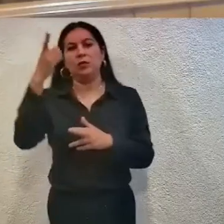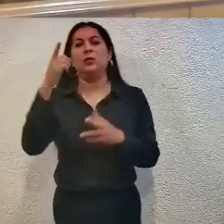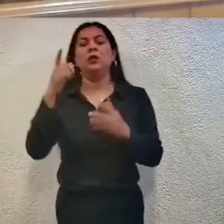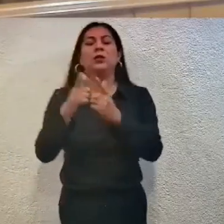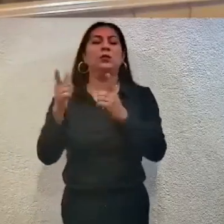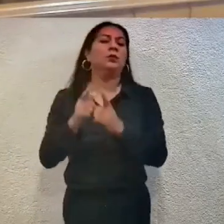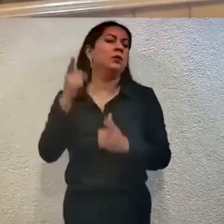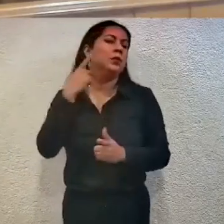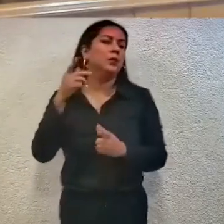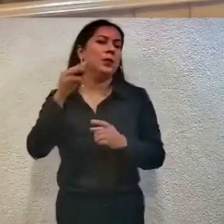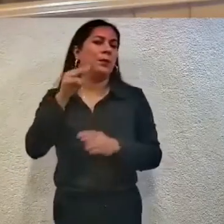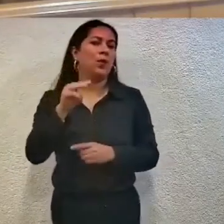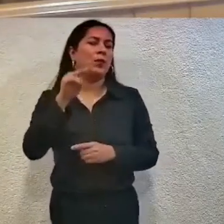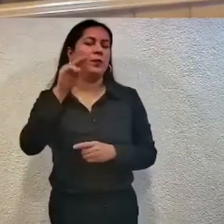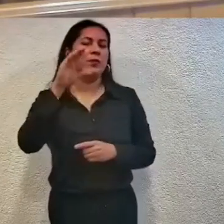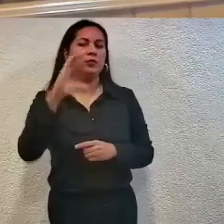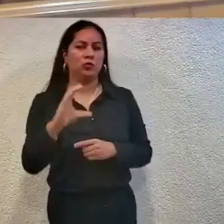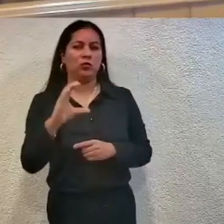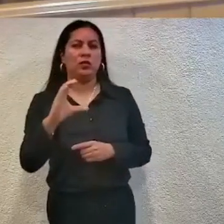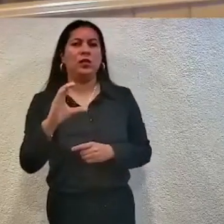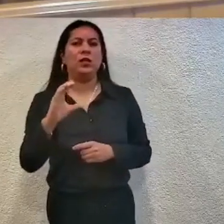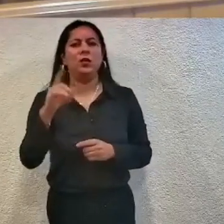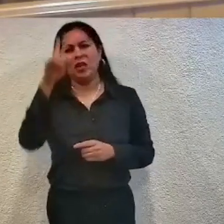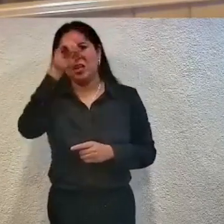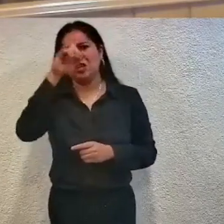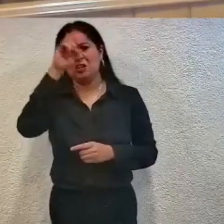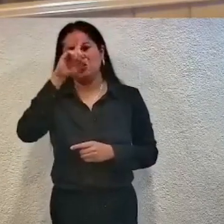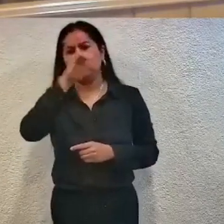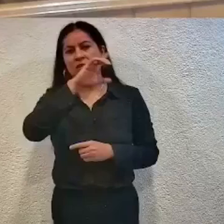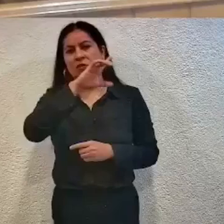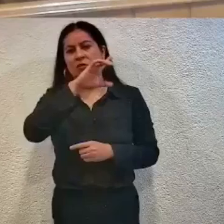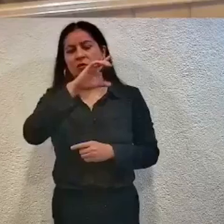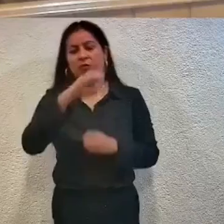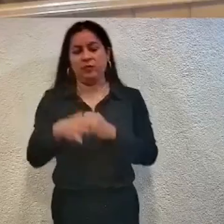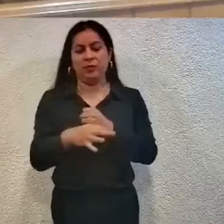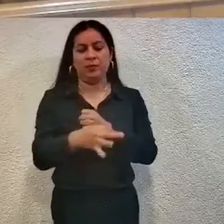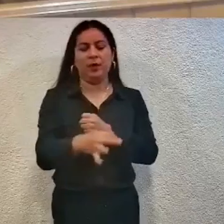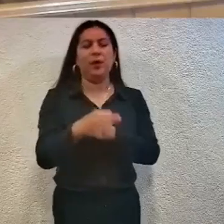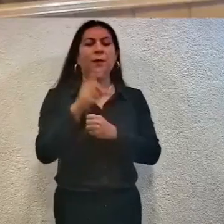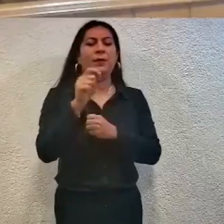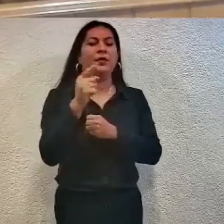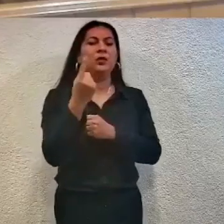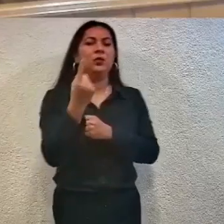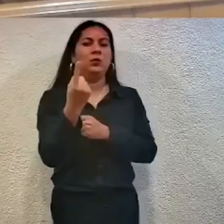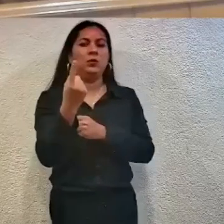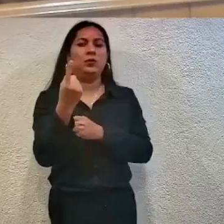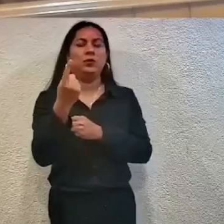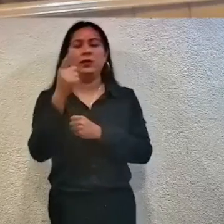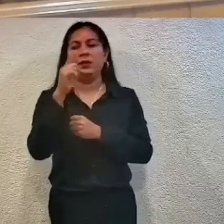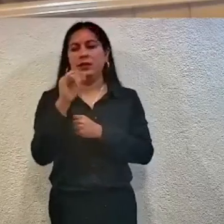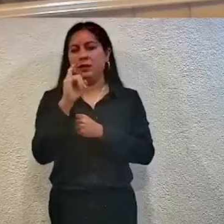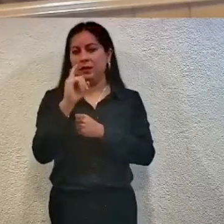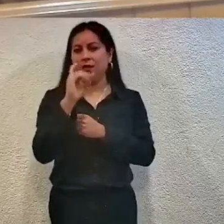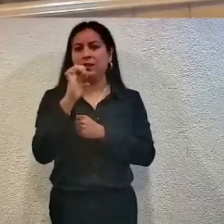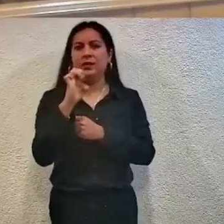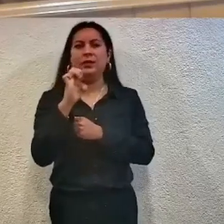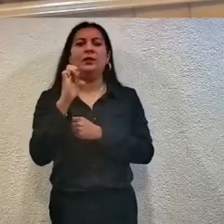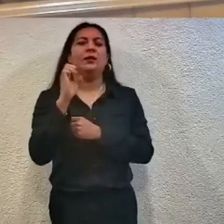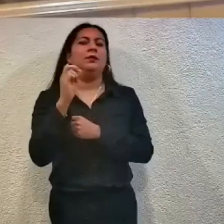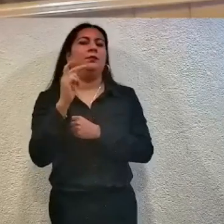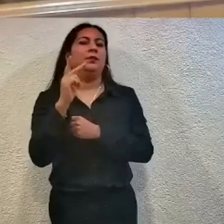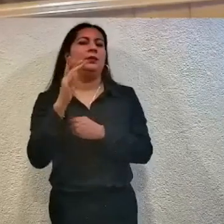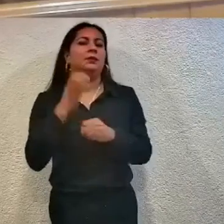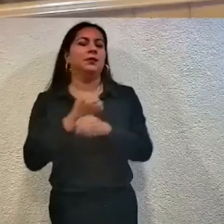el representante propietario del partido político Movimiento Ciudadano ante el Consejo Distrital Electoral 21